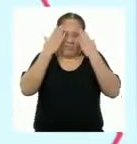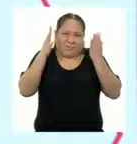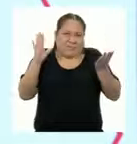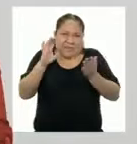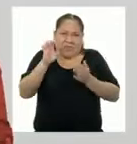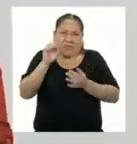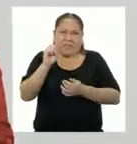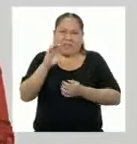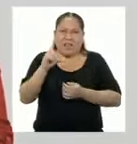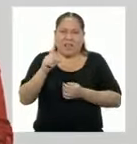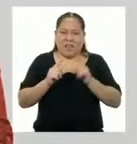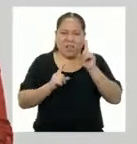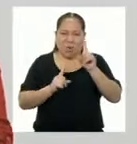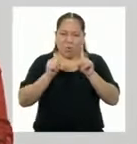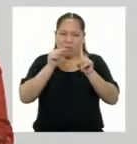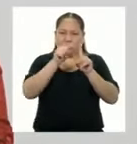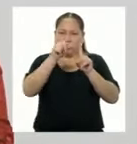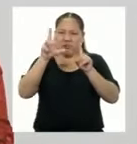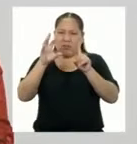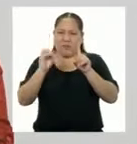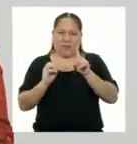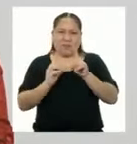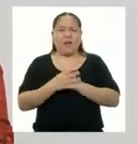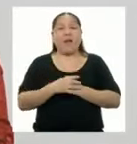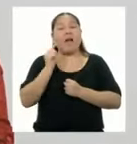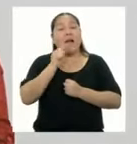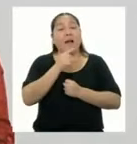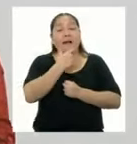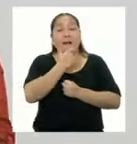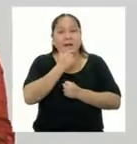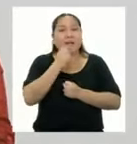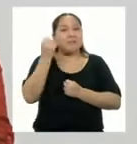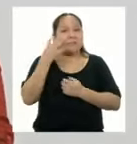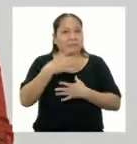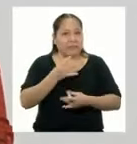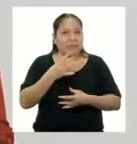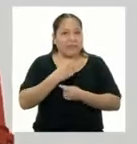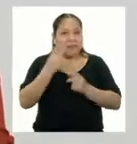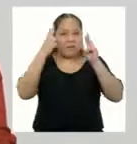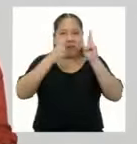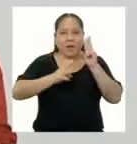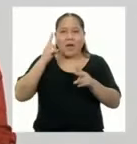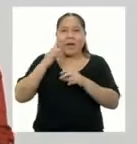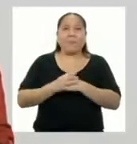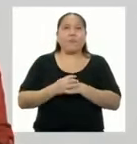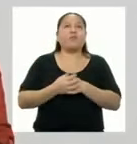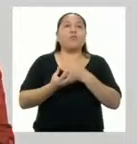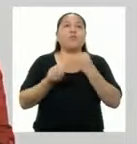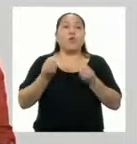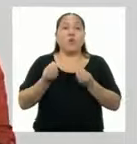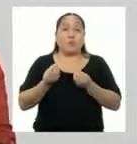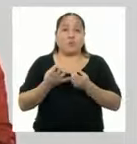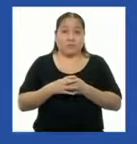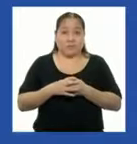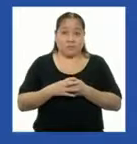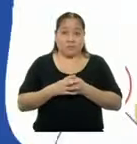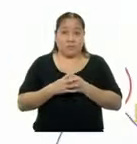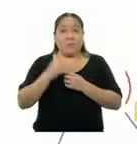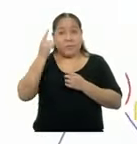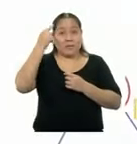de 1,30. Muy bien, es una situación interesante. Veamos los datos y formulemos bien el